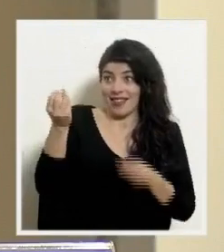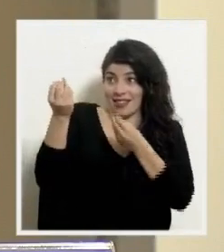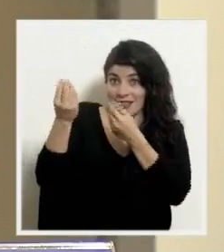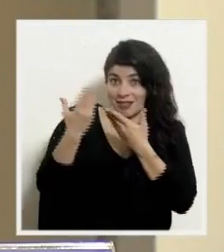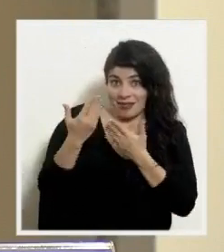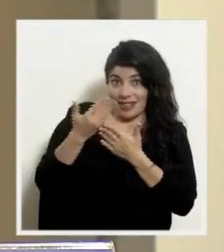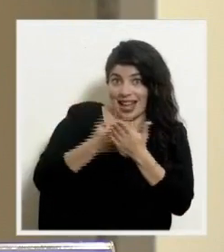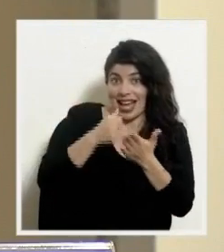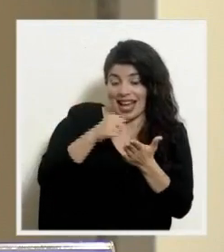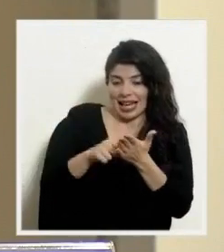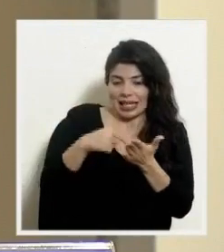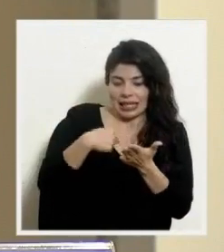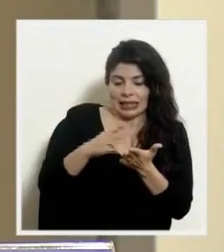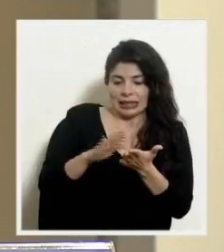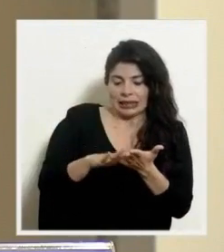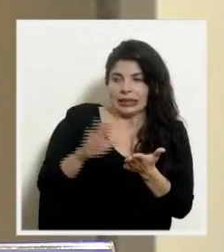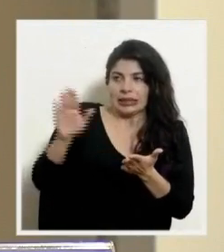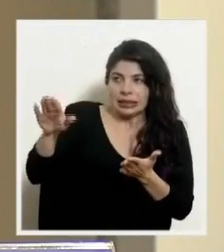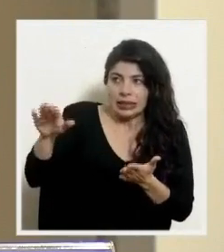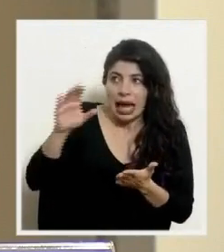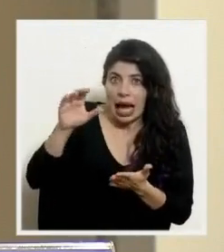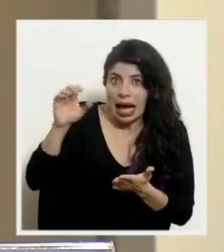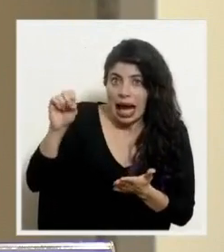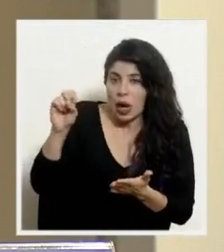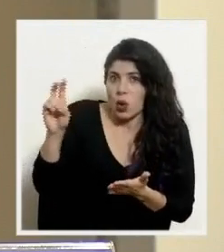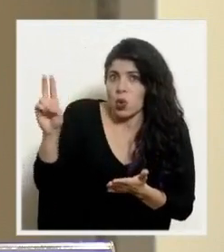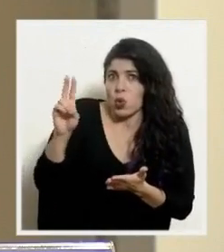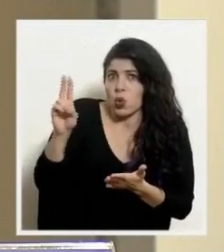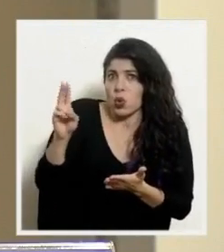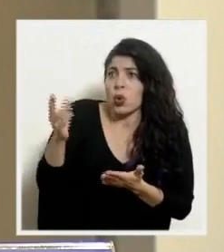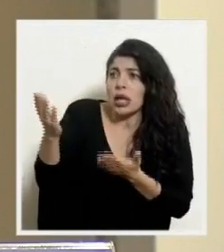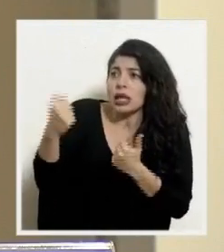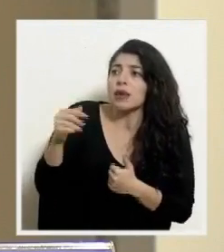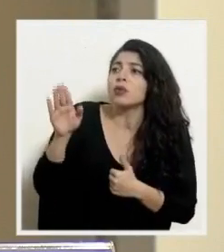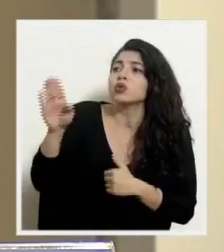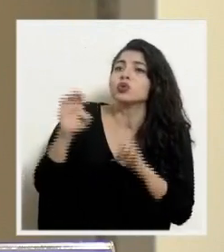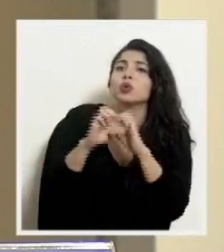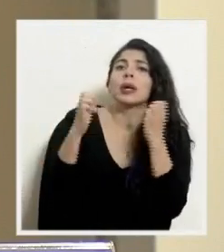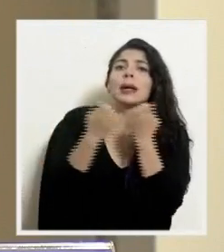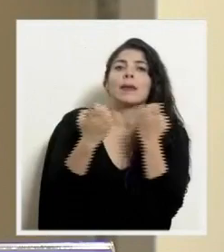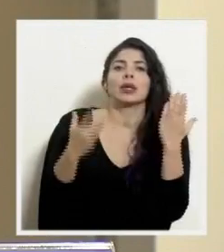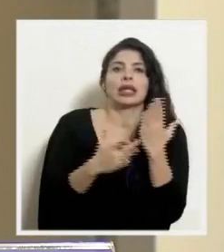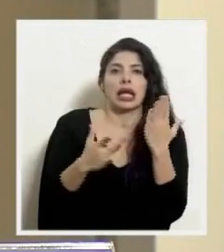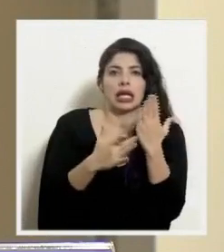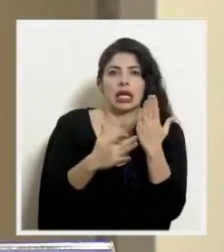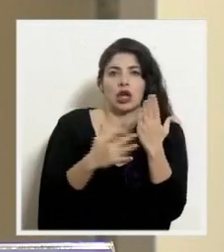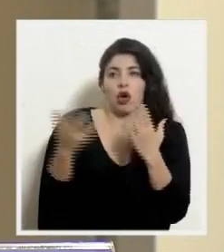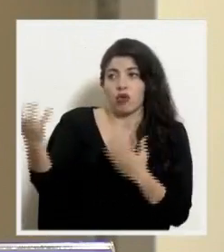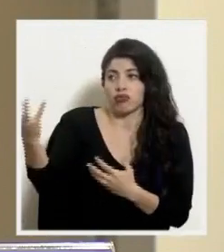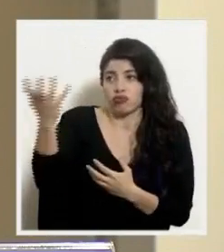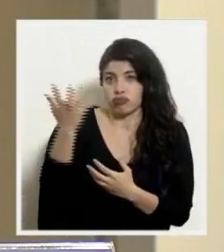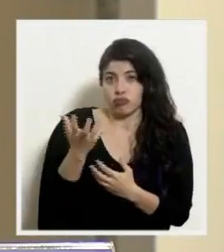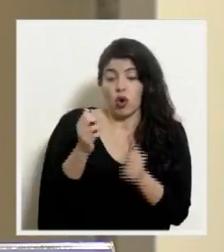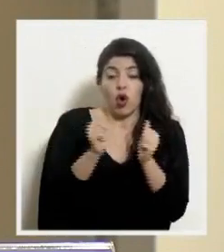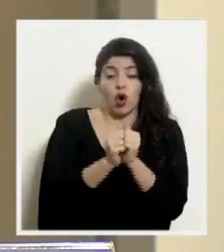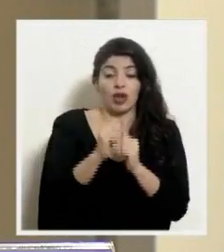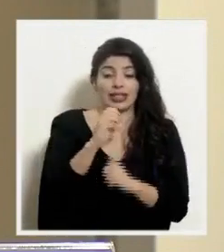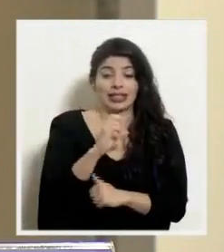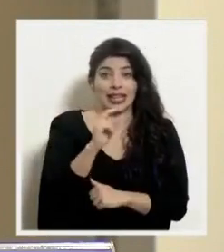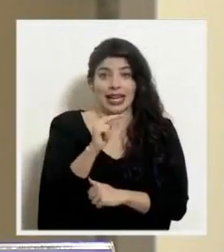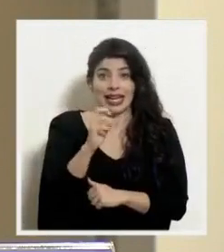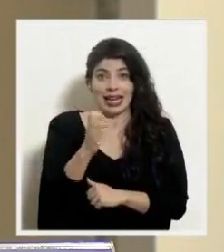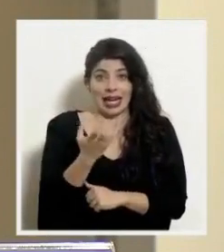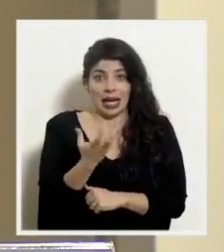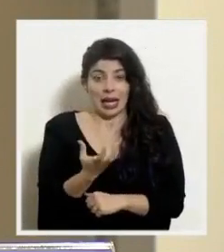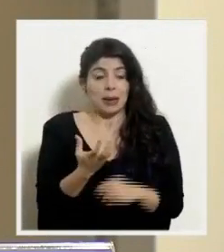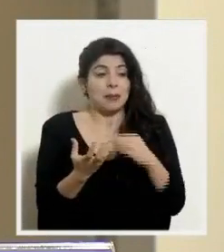es pedirle a la Caja con carácter de urgencia que nombrara el equipo técnico que junto con CNE y el Ministerio de